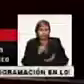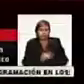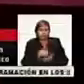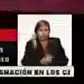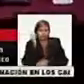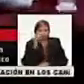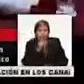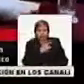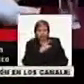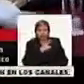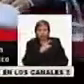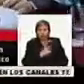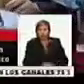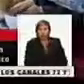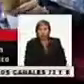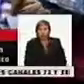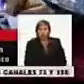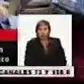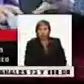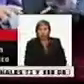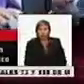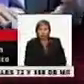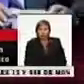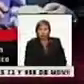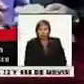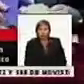catedrático universitario,